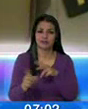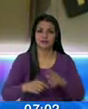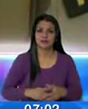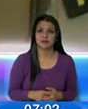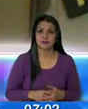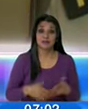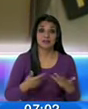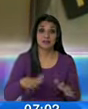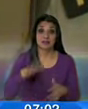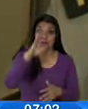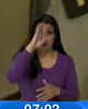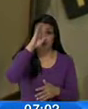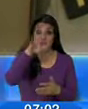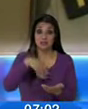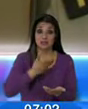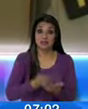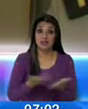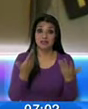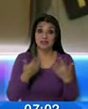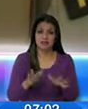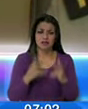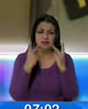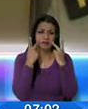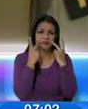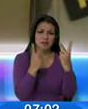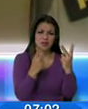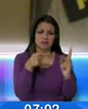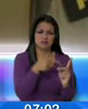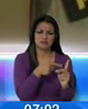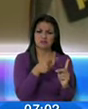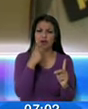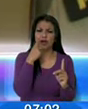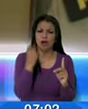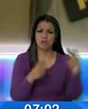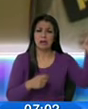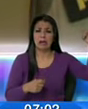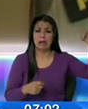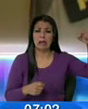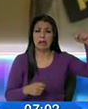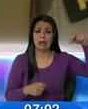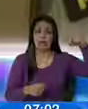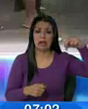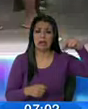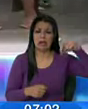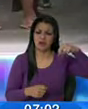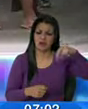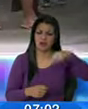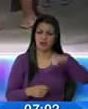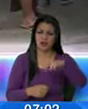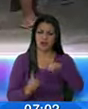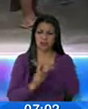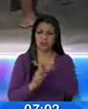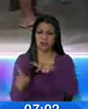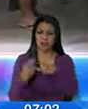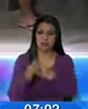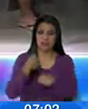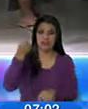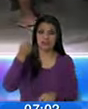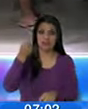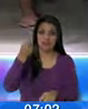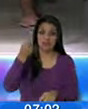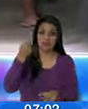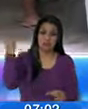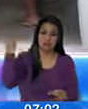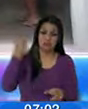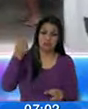unidad policial y puede observar a un individuo que bajaba las escaleras de este domicilio con un martillo en la mano,